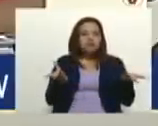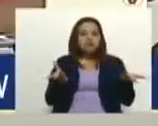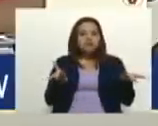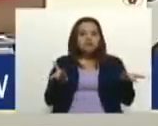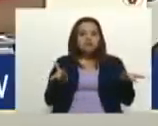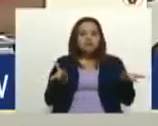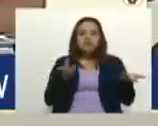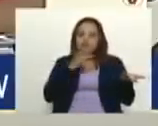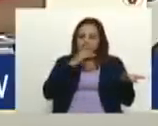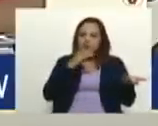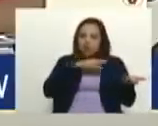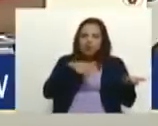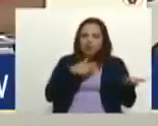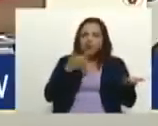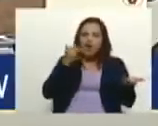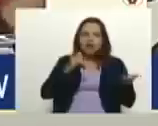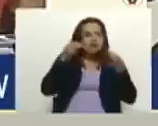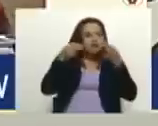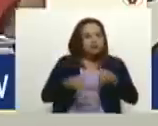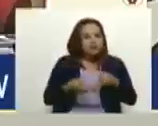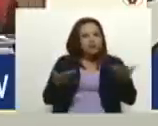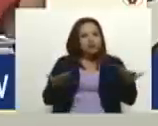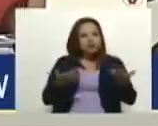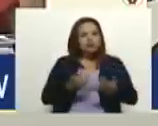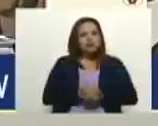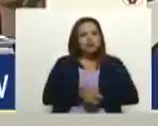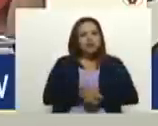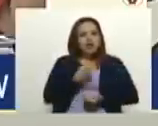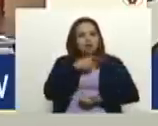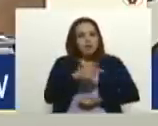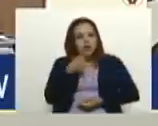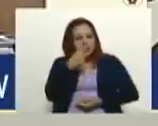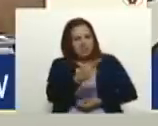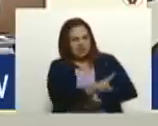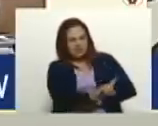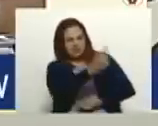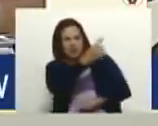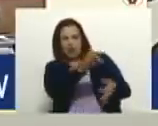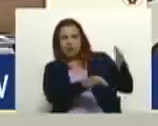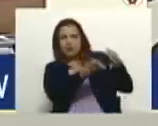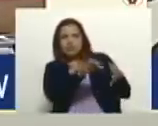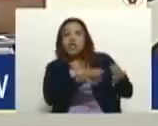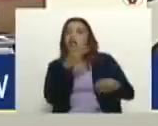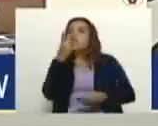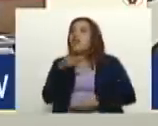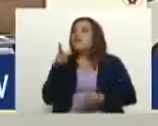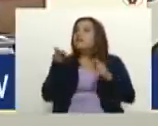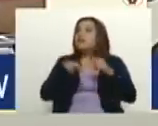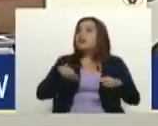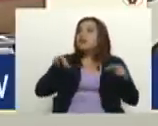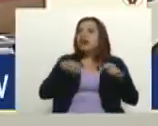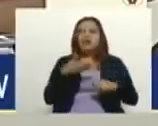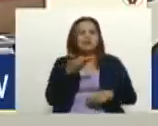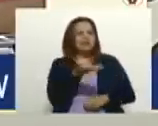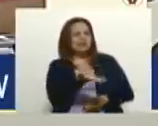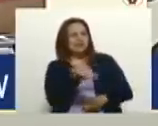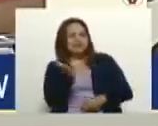No nos extraña, en verdad. Lo que sí nos extraña es que alguien de Primera Justicia diga que se investigue.